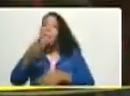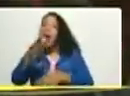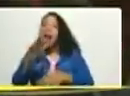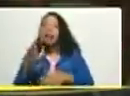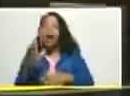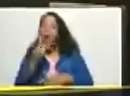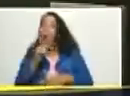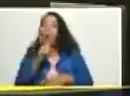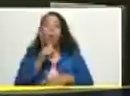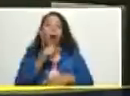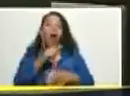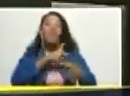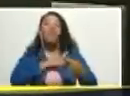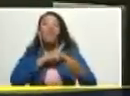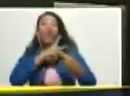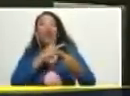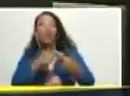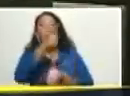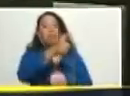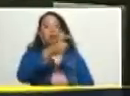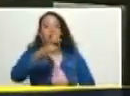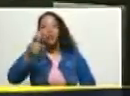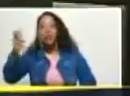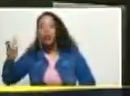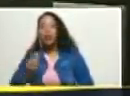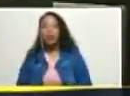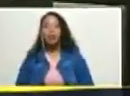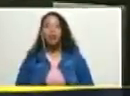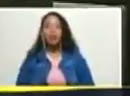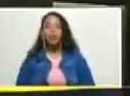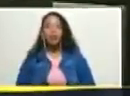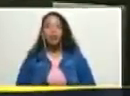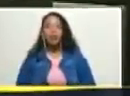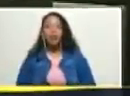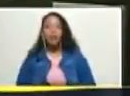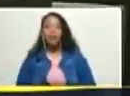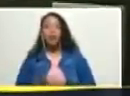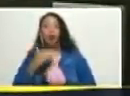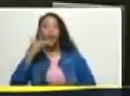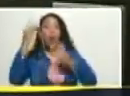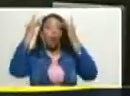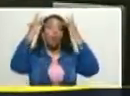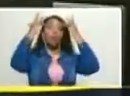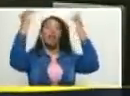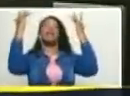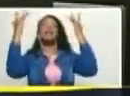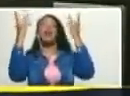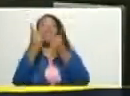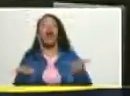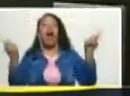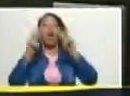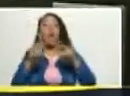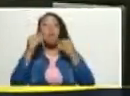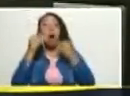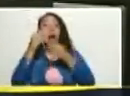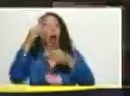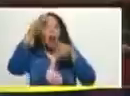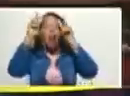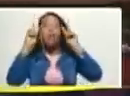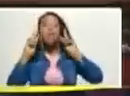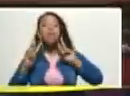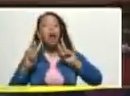Parece que no hay voluntarios con la suficiente inteligencia y valentía para recoger los vidrios